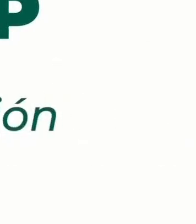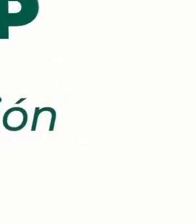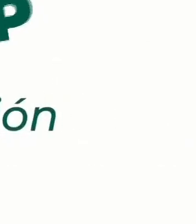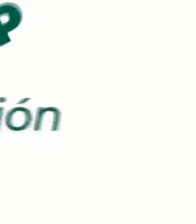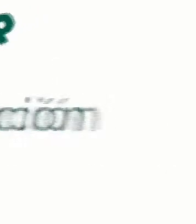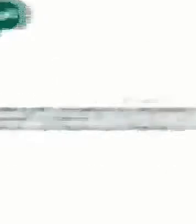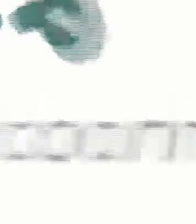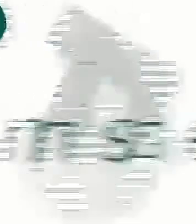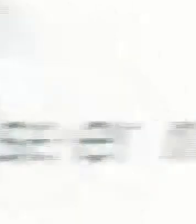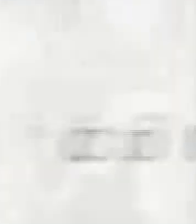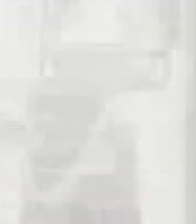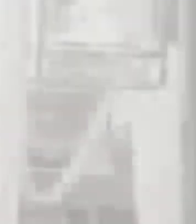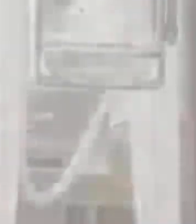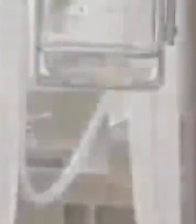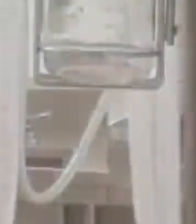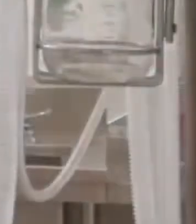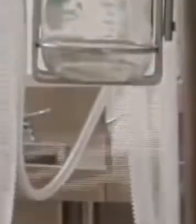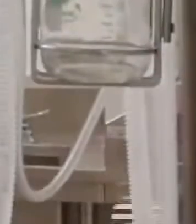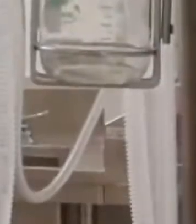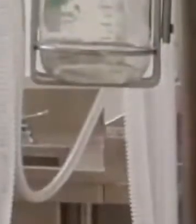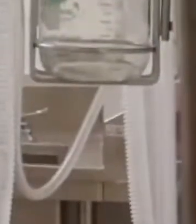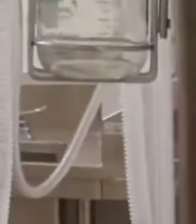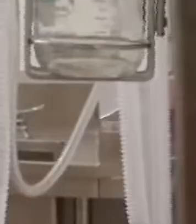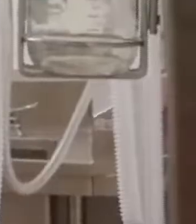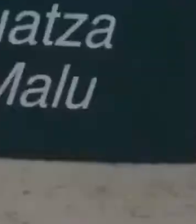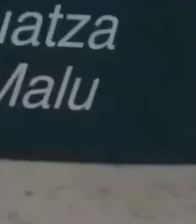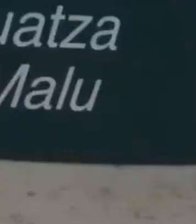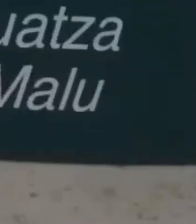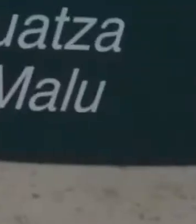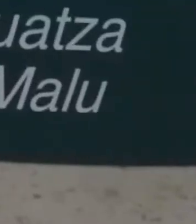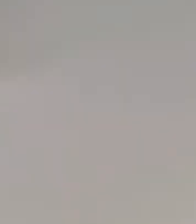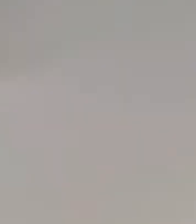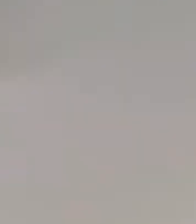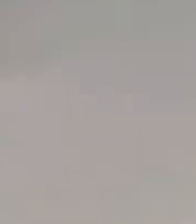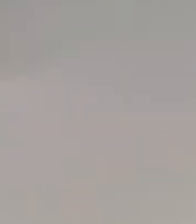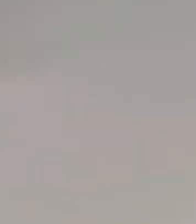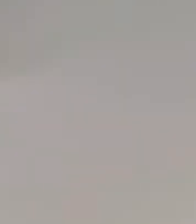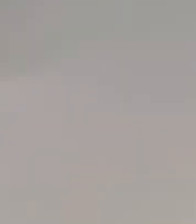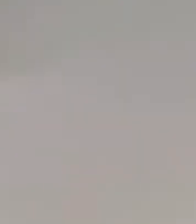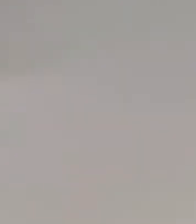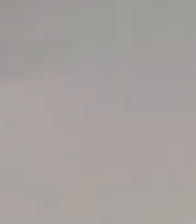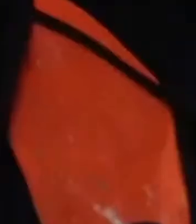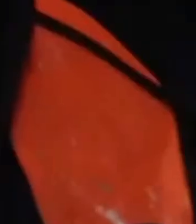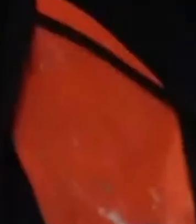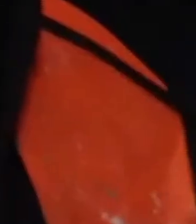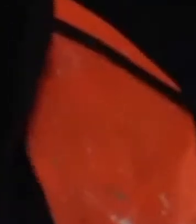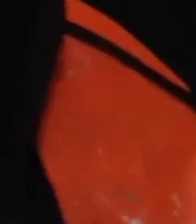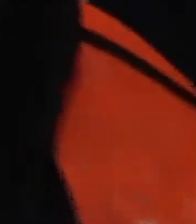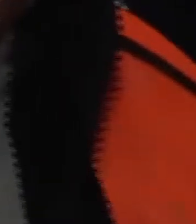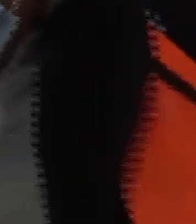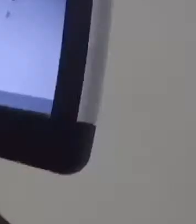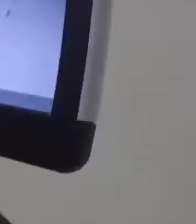de conservación, limpieza, pintado, señalética, reparaciones, además de mantenimiento de equipo médico